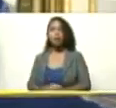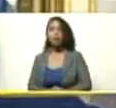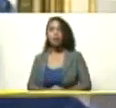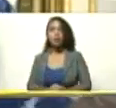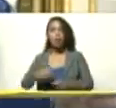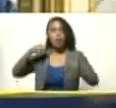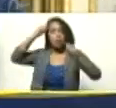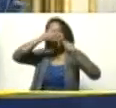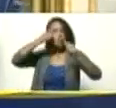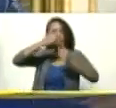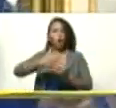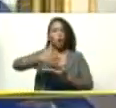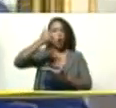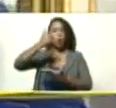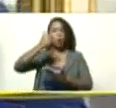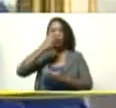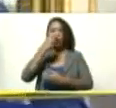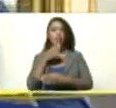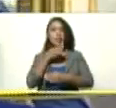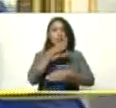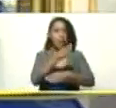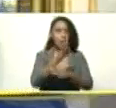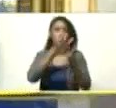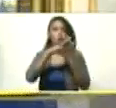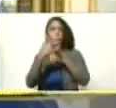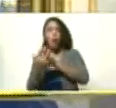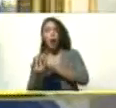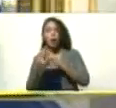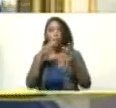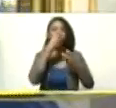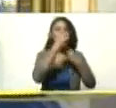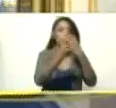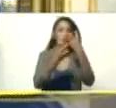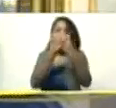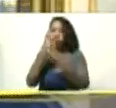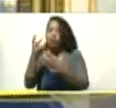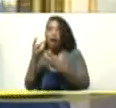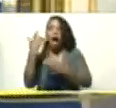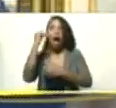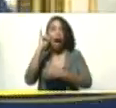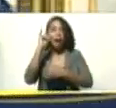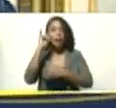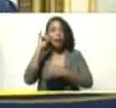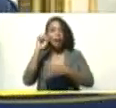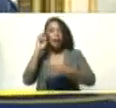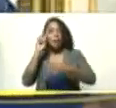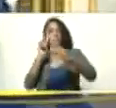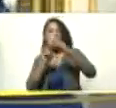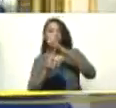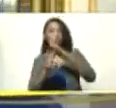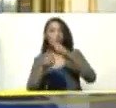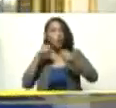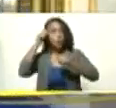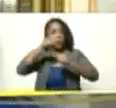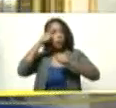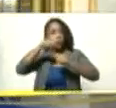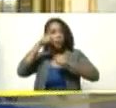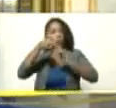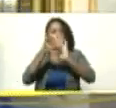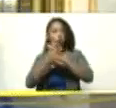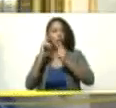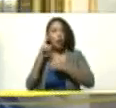cineclub, recorriendo barrios. Teníamos un proyector pequeñito de 8 milímetros y nos llevábamos